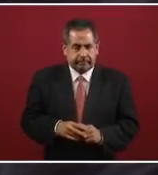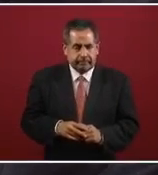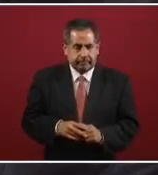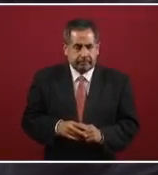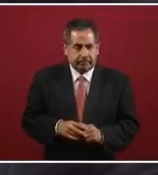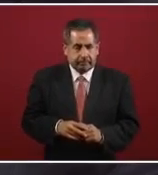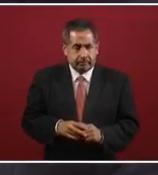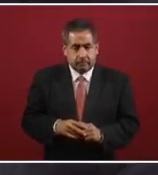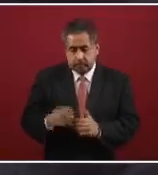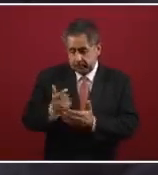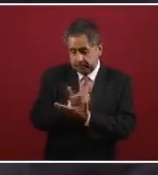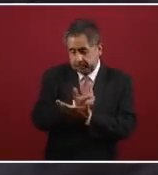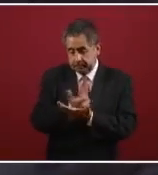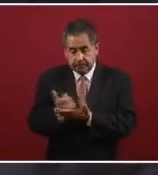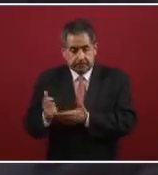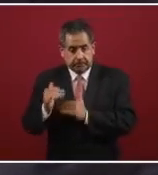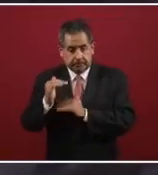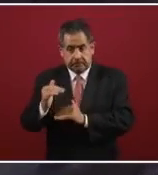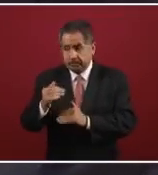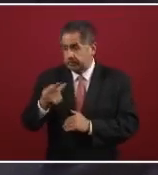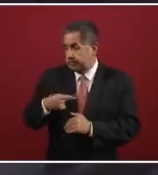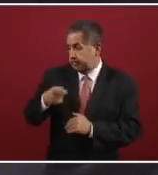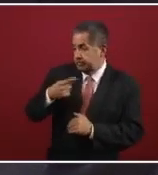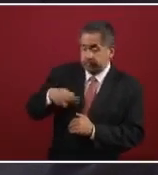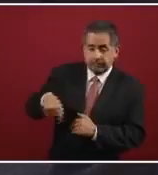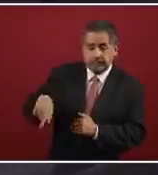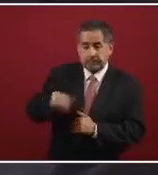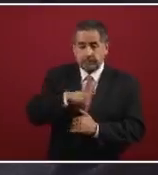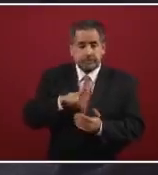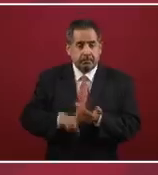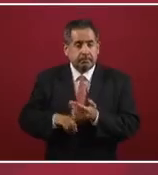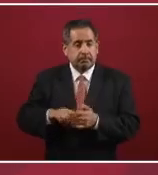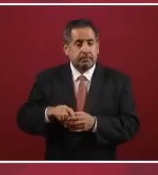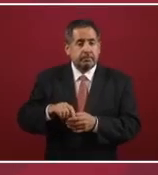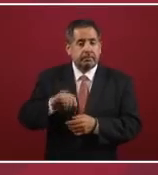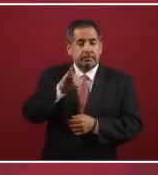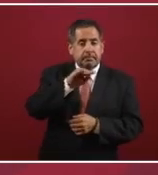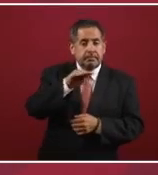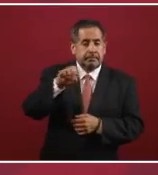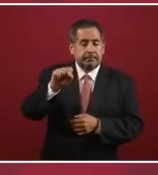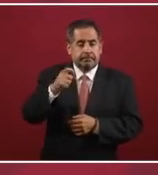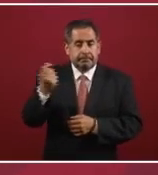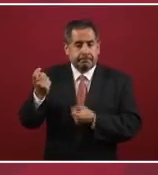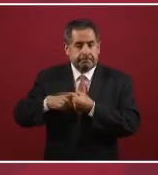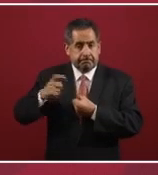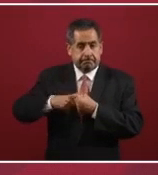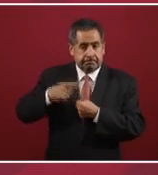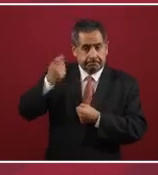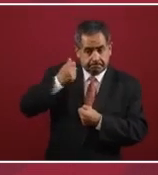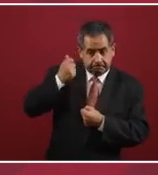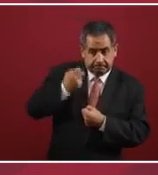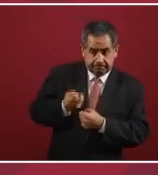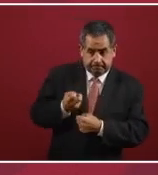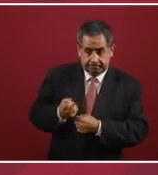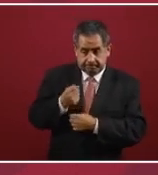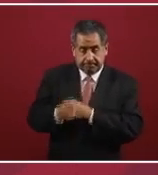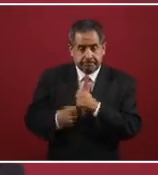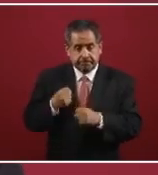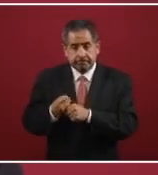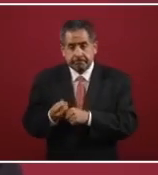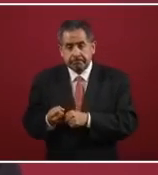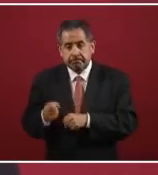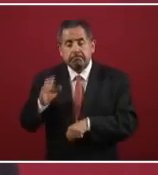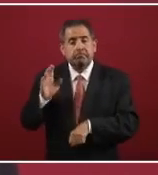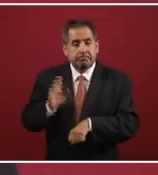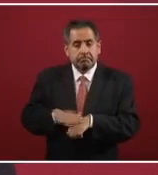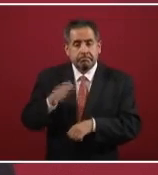el salario de los asegurados en el seguro social este año es el